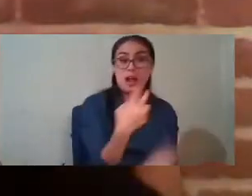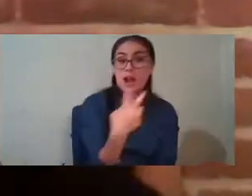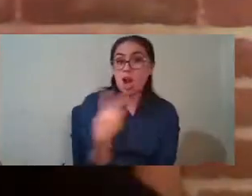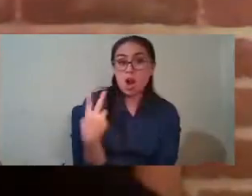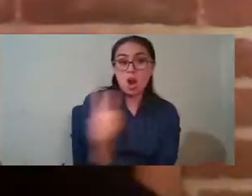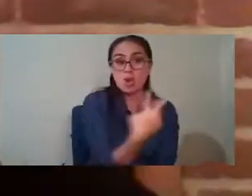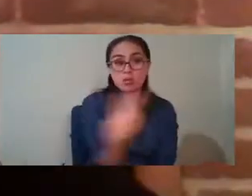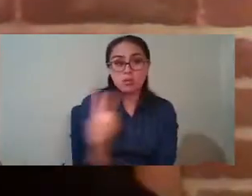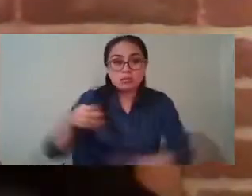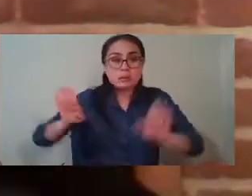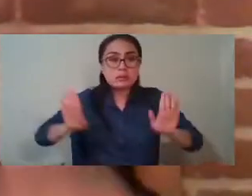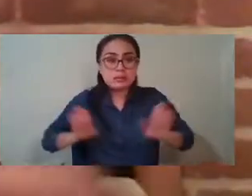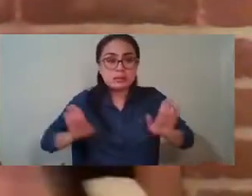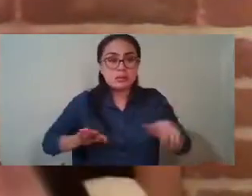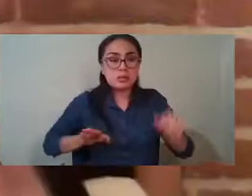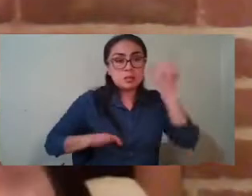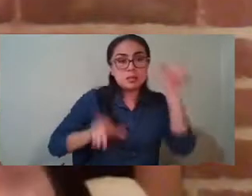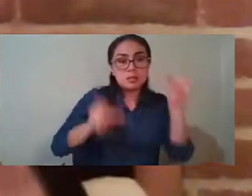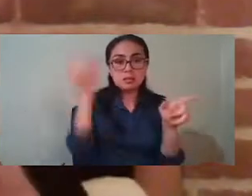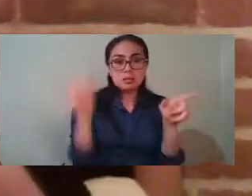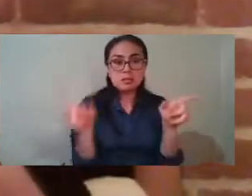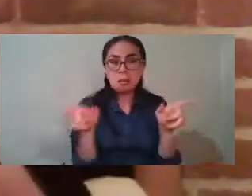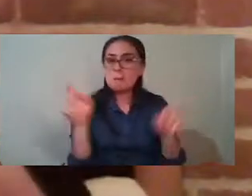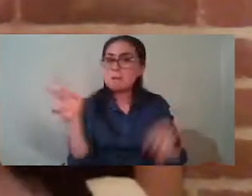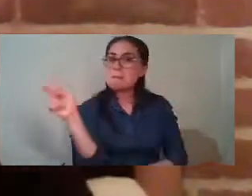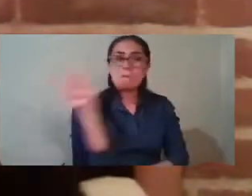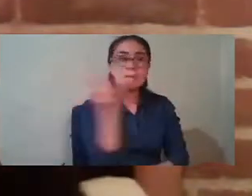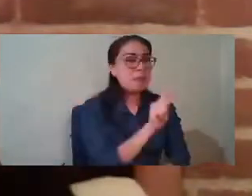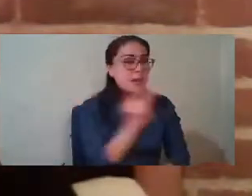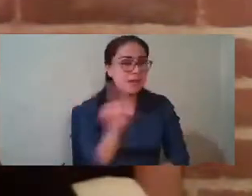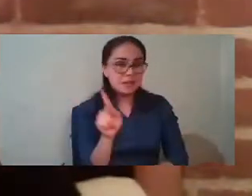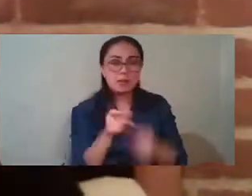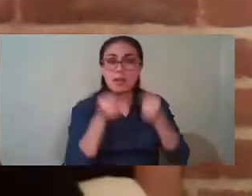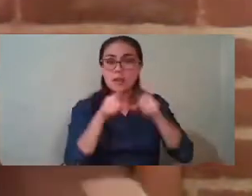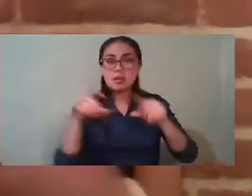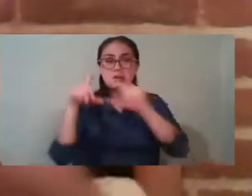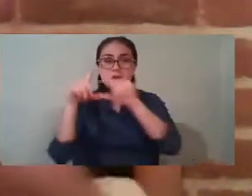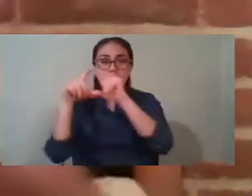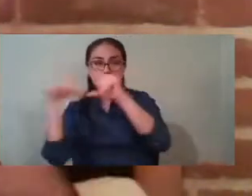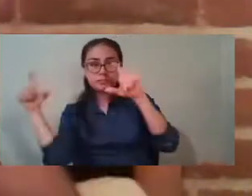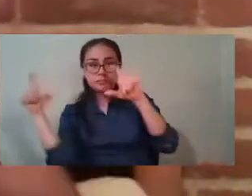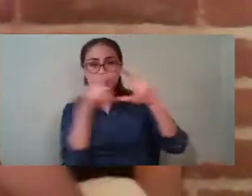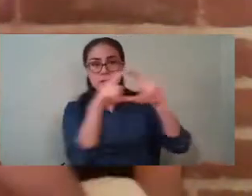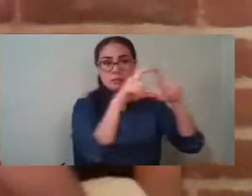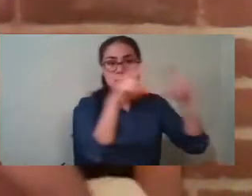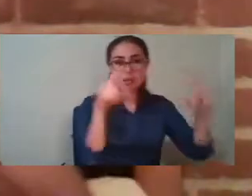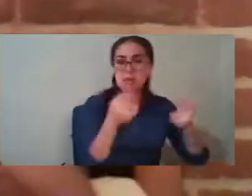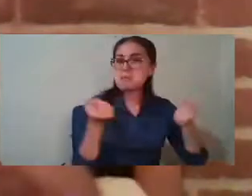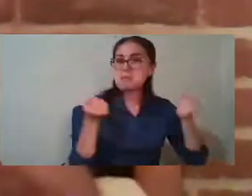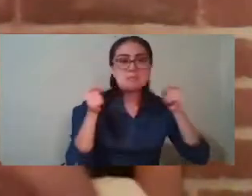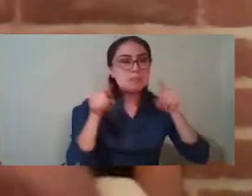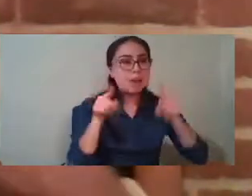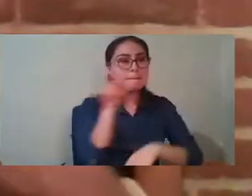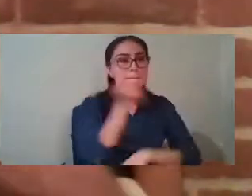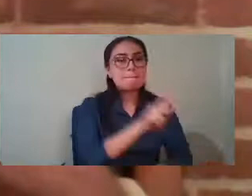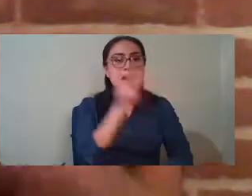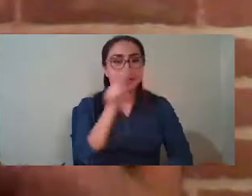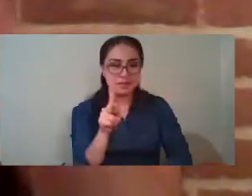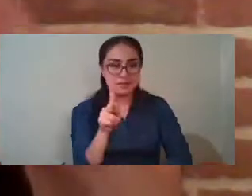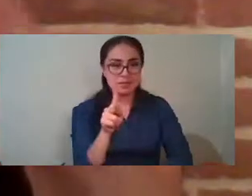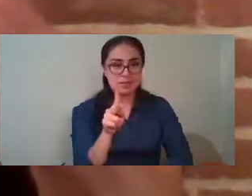físicamente y el cartel era muy parecido. La cabeza del creador, que está siempre buscando